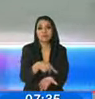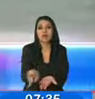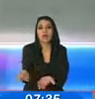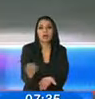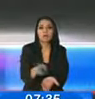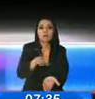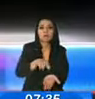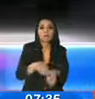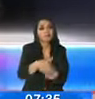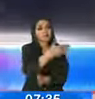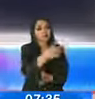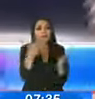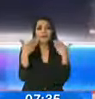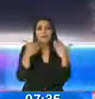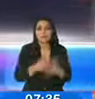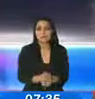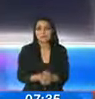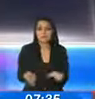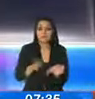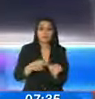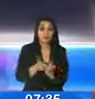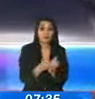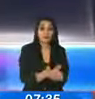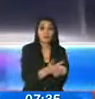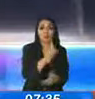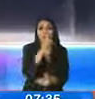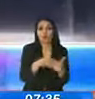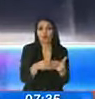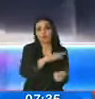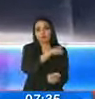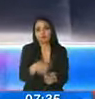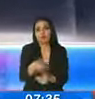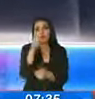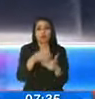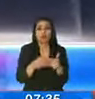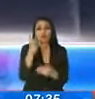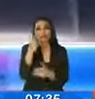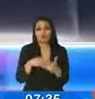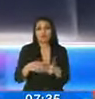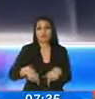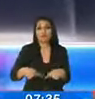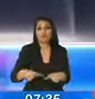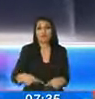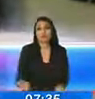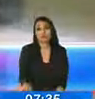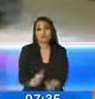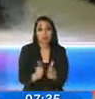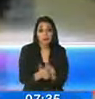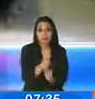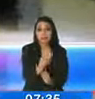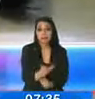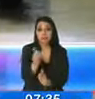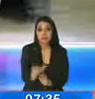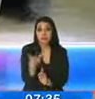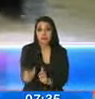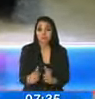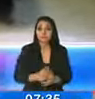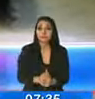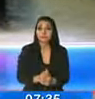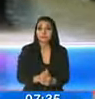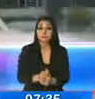lleven a Guayaquil. Un viaje, sí, si me llevan $1 y de venir $2, serían $2 que nos cobran por persona. Mientras ellos desde la